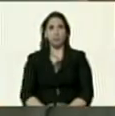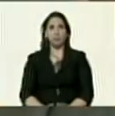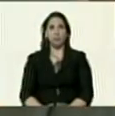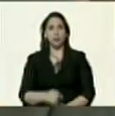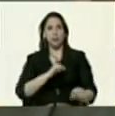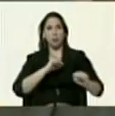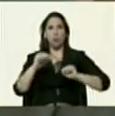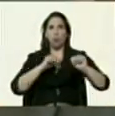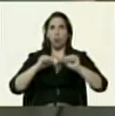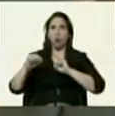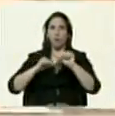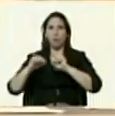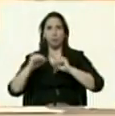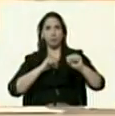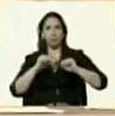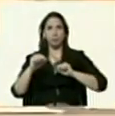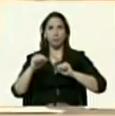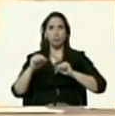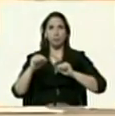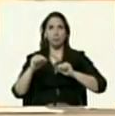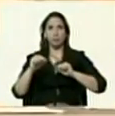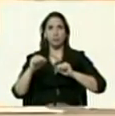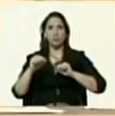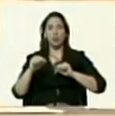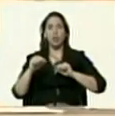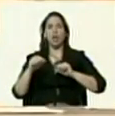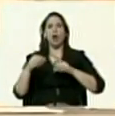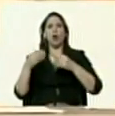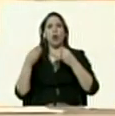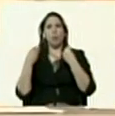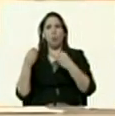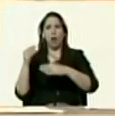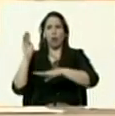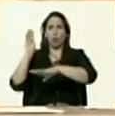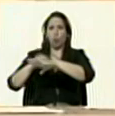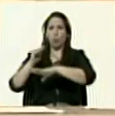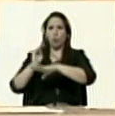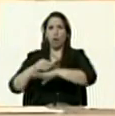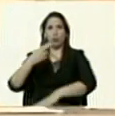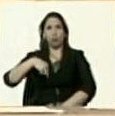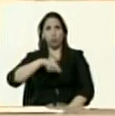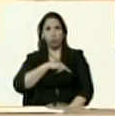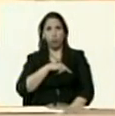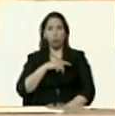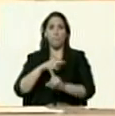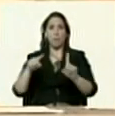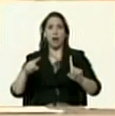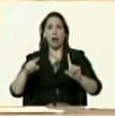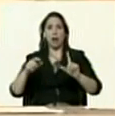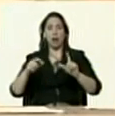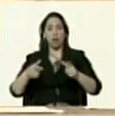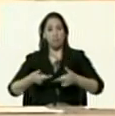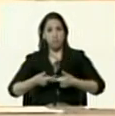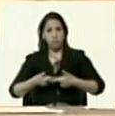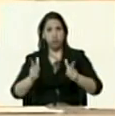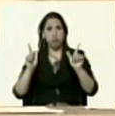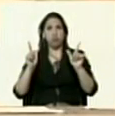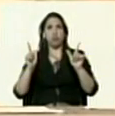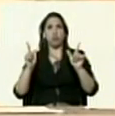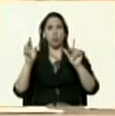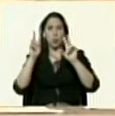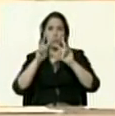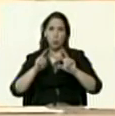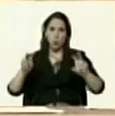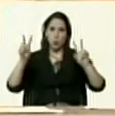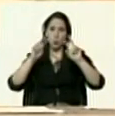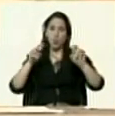mueve en relación a convocarnos para reiniciar la exploración